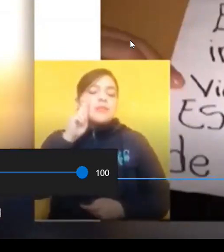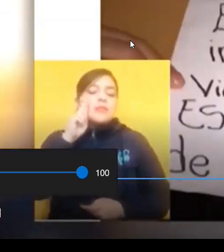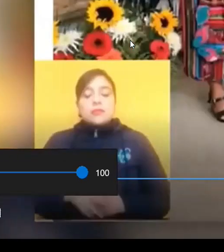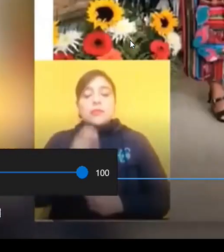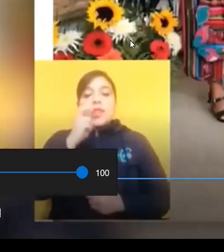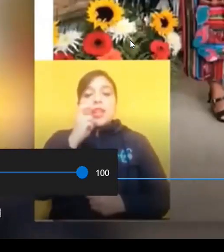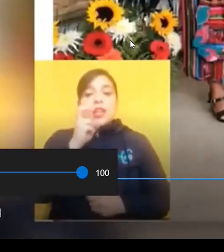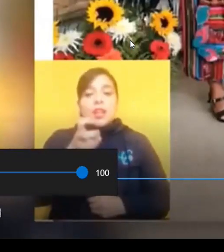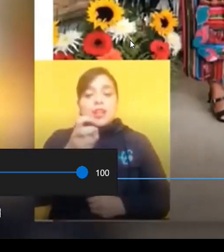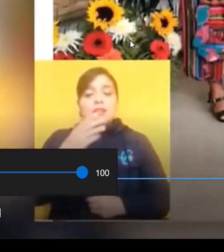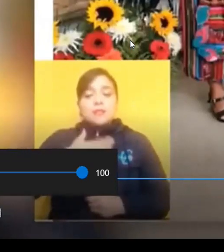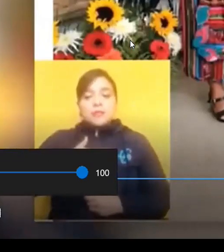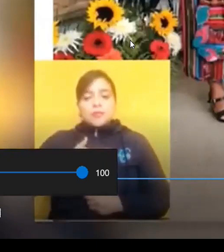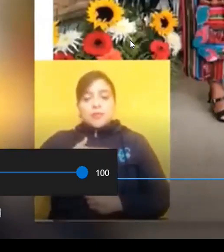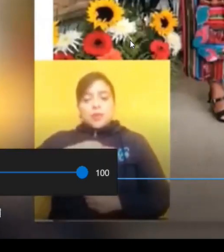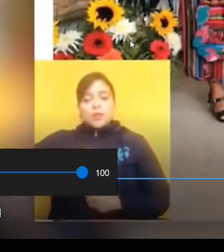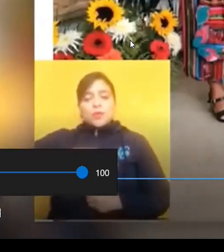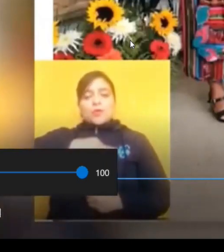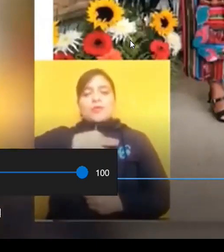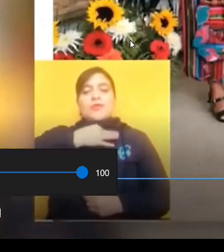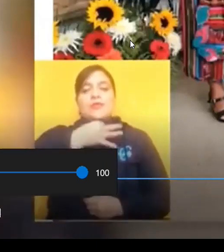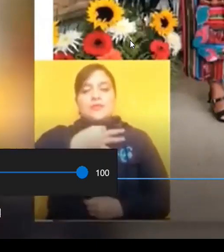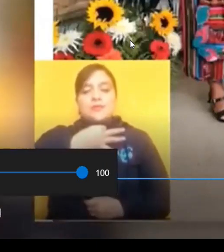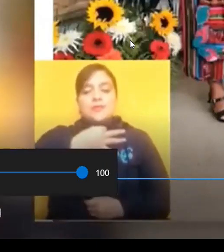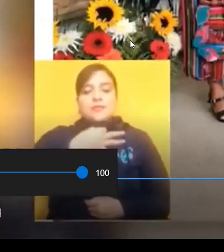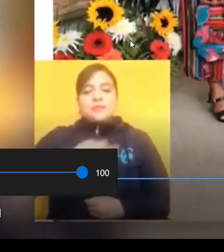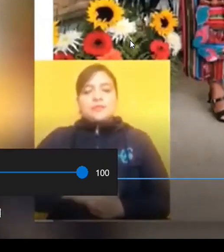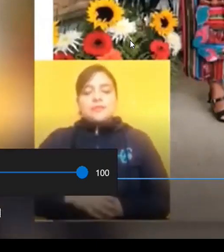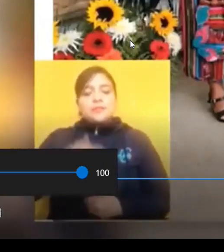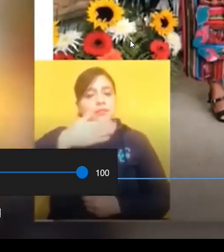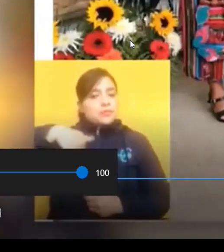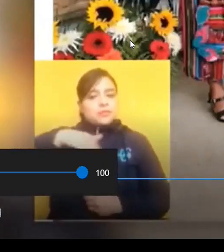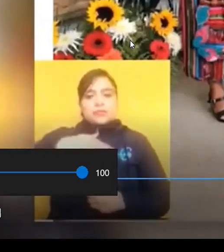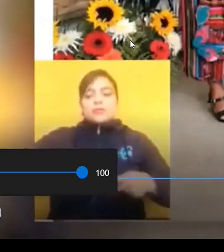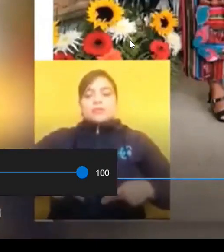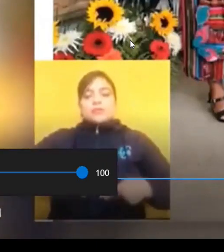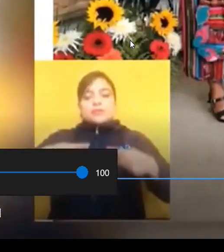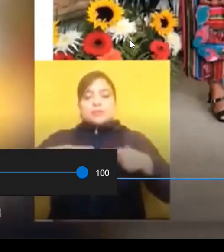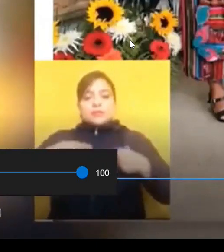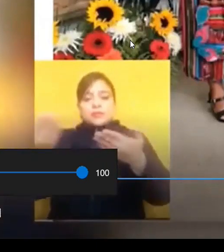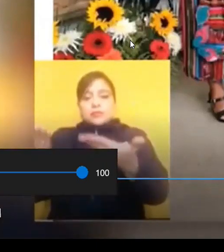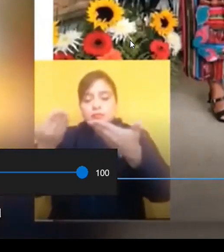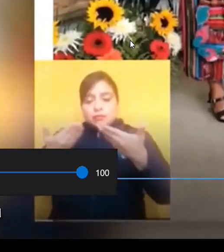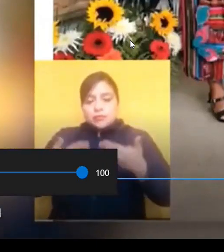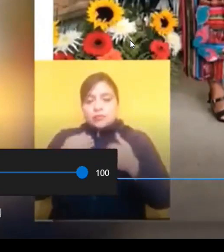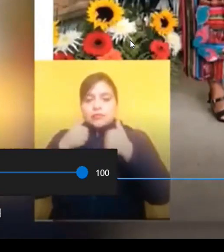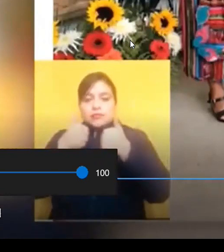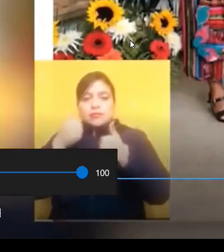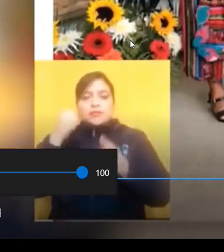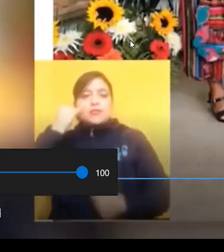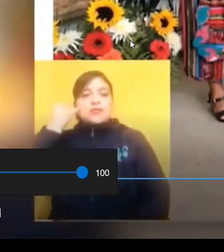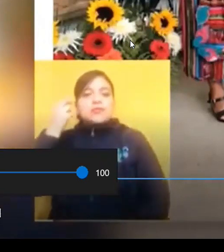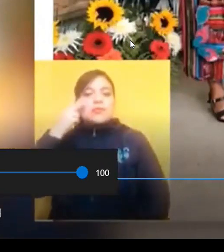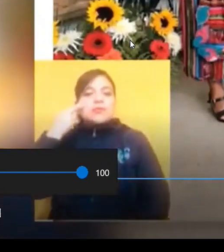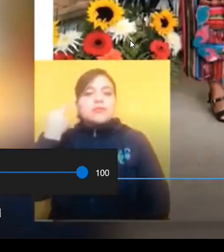Eres mi orgullo, de toda la vida, mi regalo